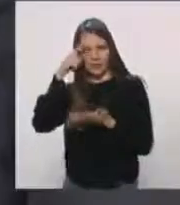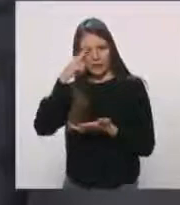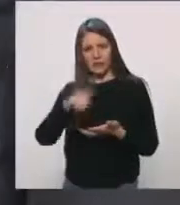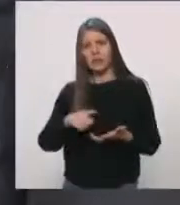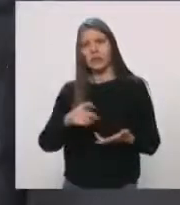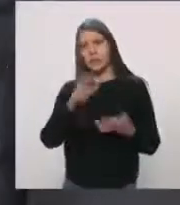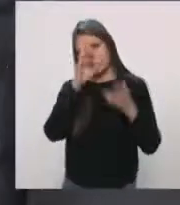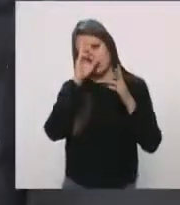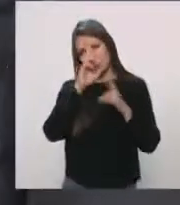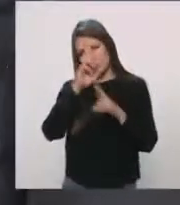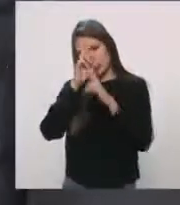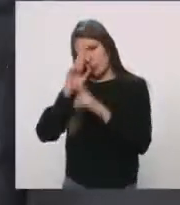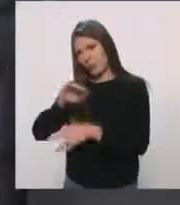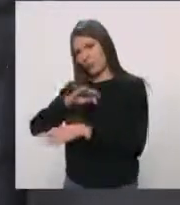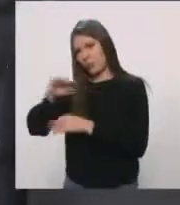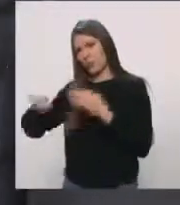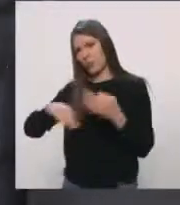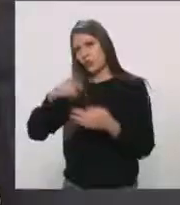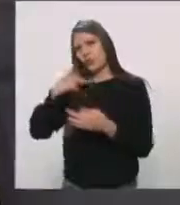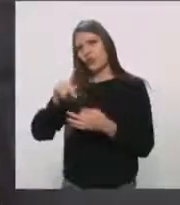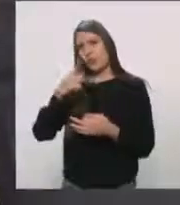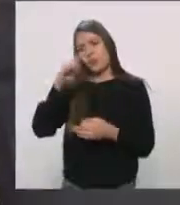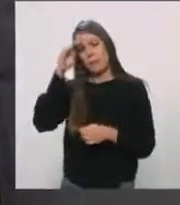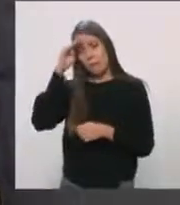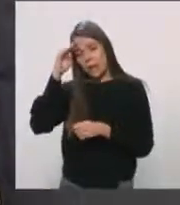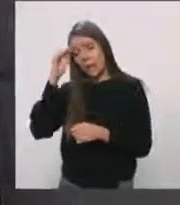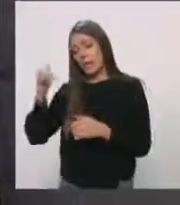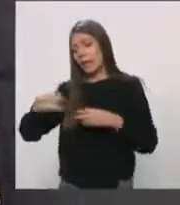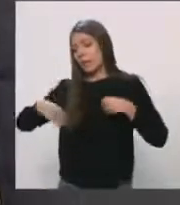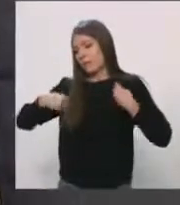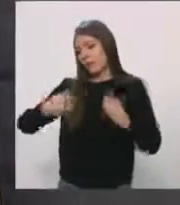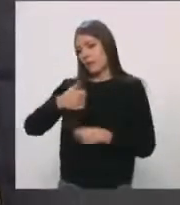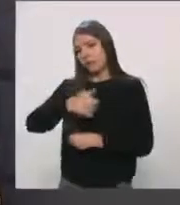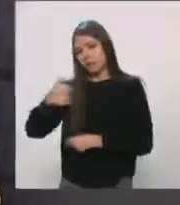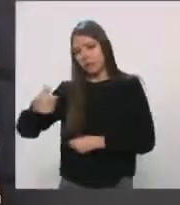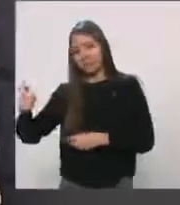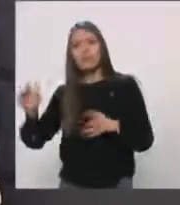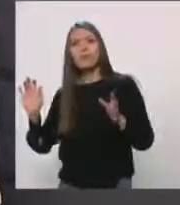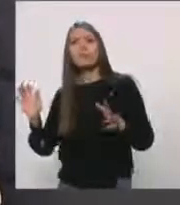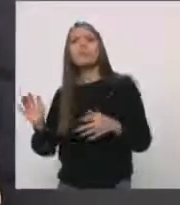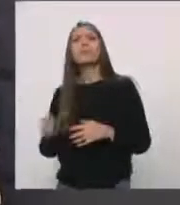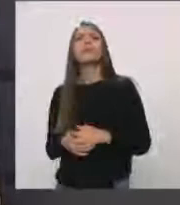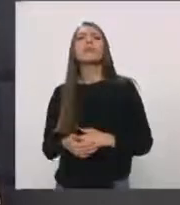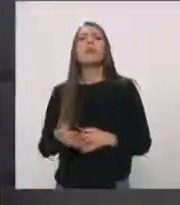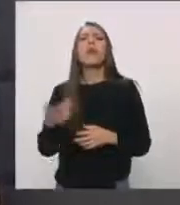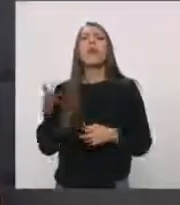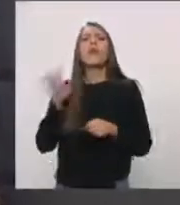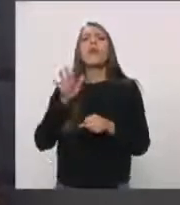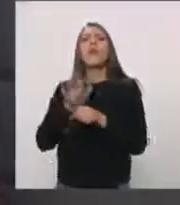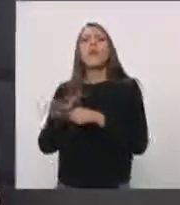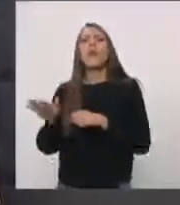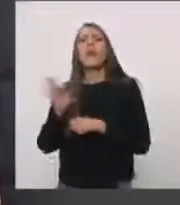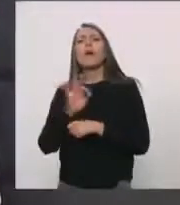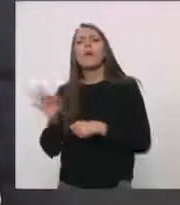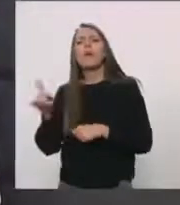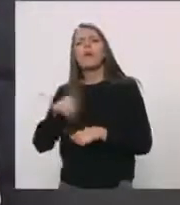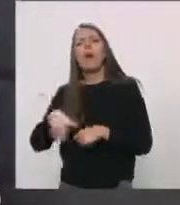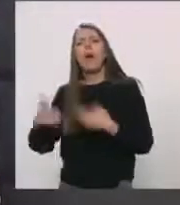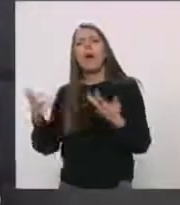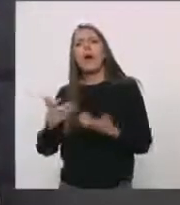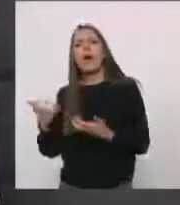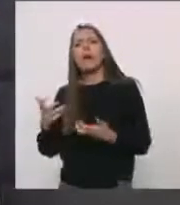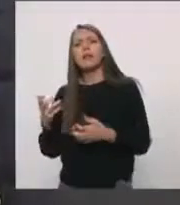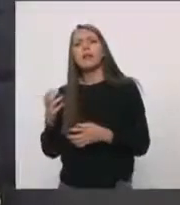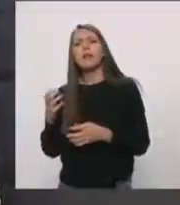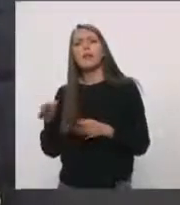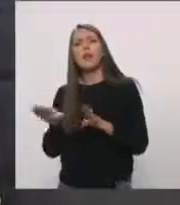Respetando, por supuesto, la forma de pensar y la forma de vida de cada uno. Pero, ¿cuáles podrían ser, digamos, estos rituales que se pueden